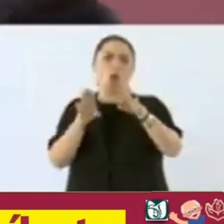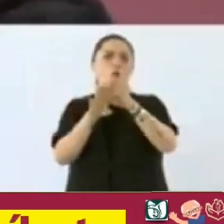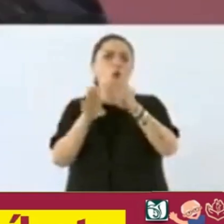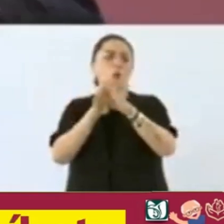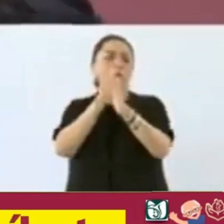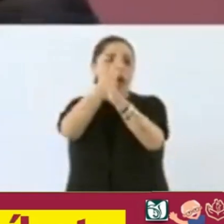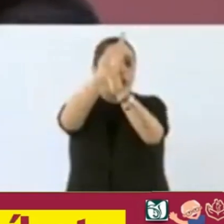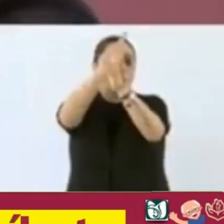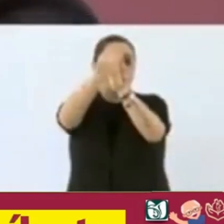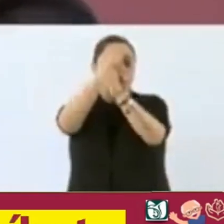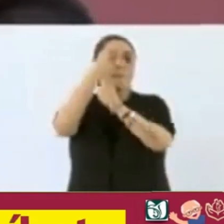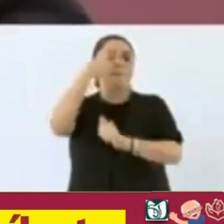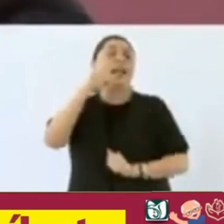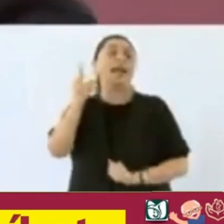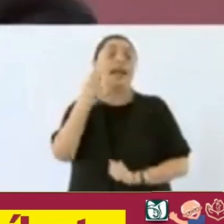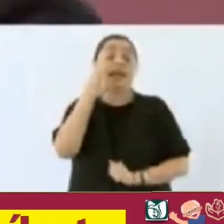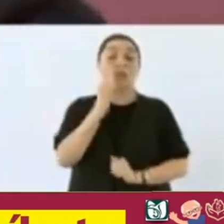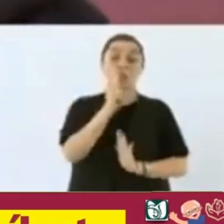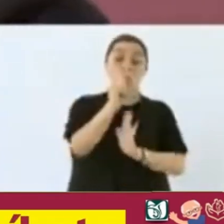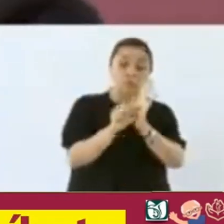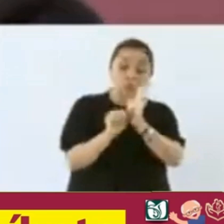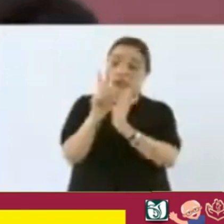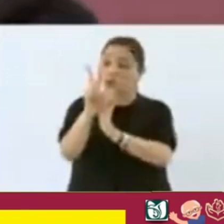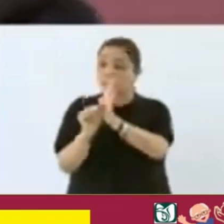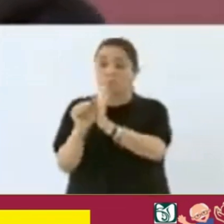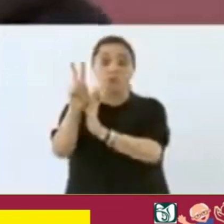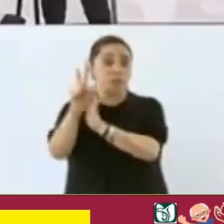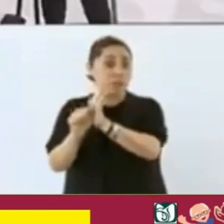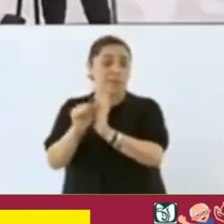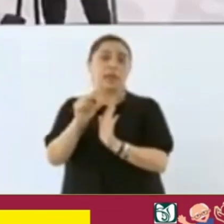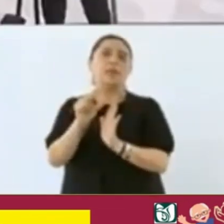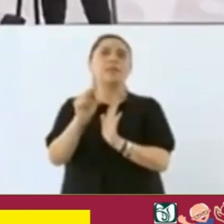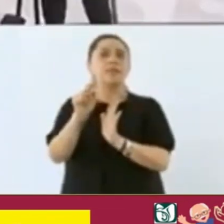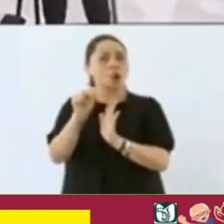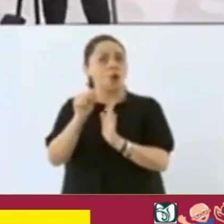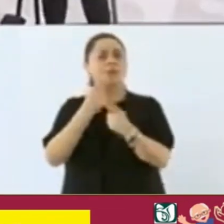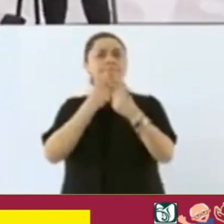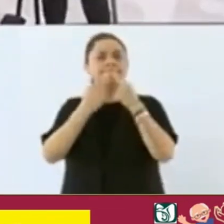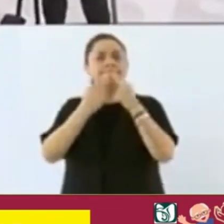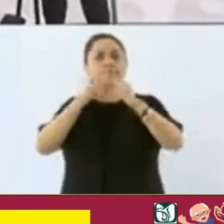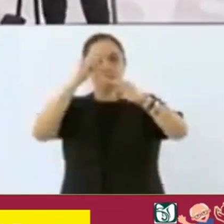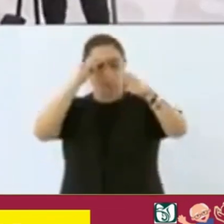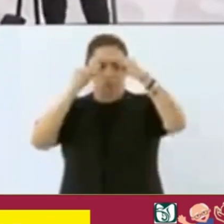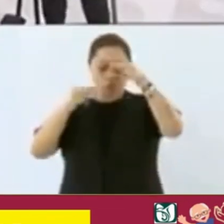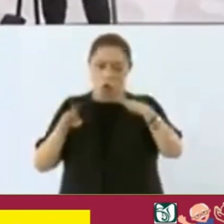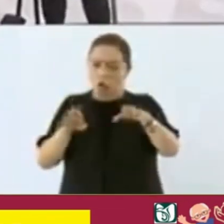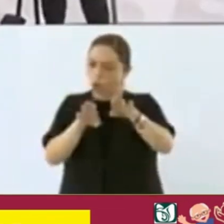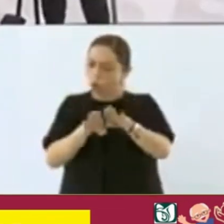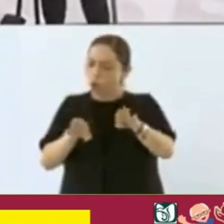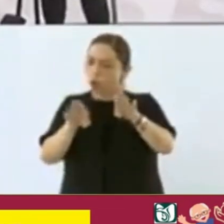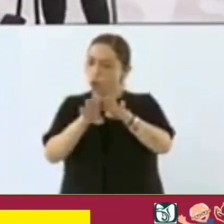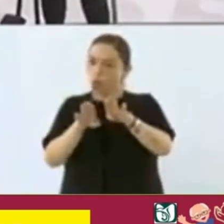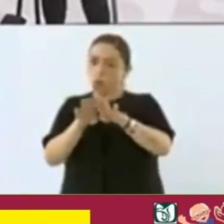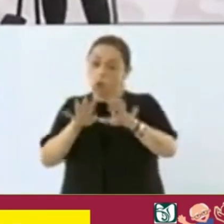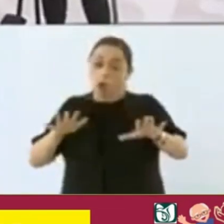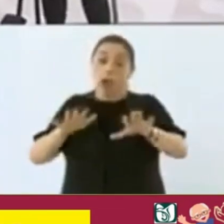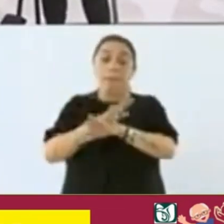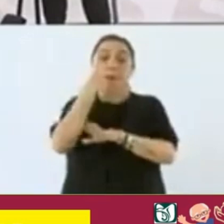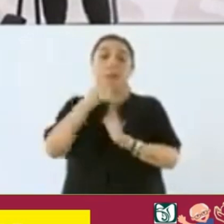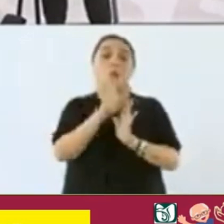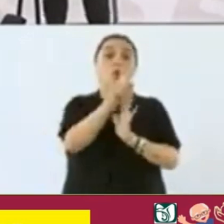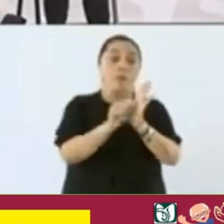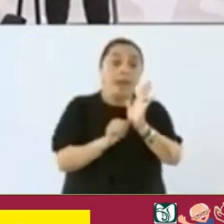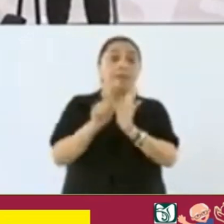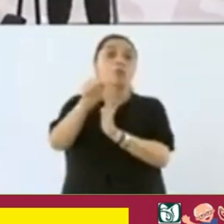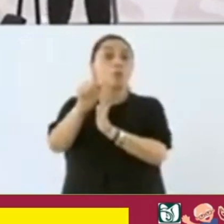entregue bimestral es decir que no sea cada dos meses sino que sea mensual la entrada